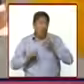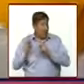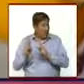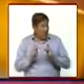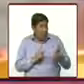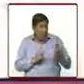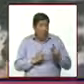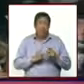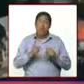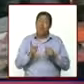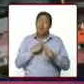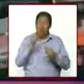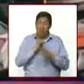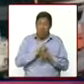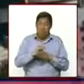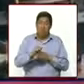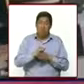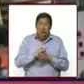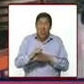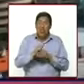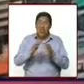para el primer convite.